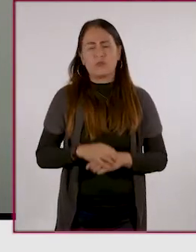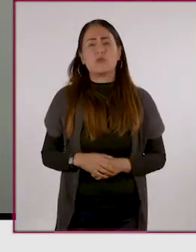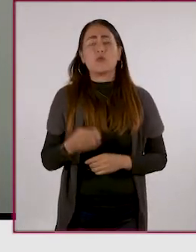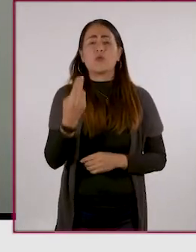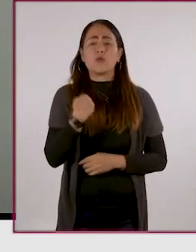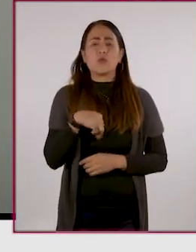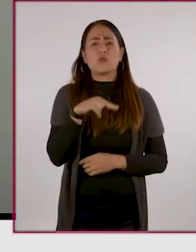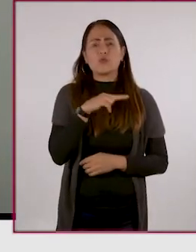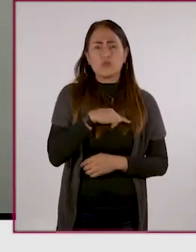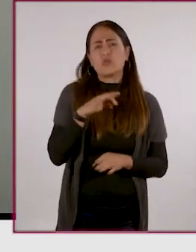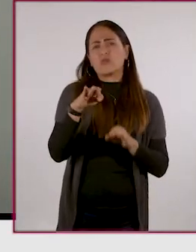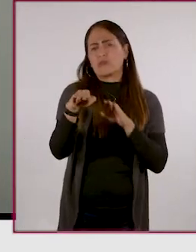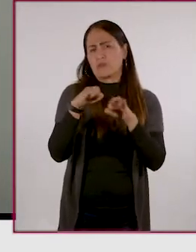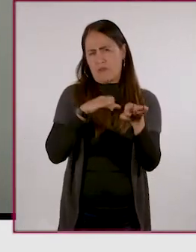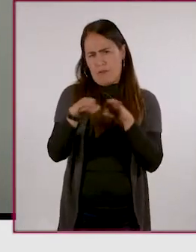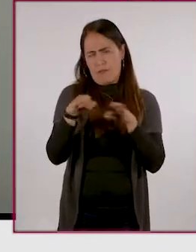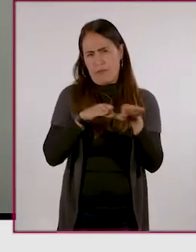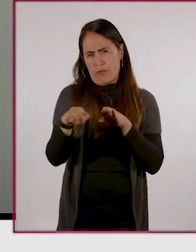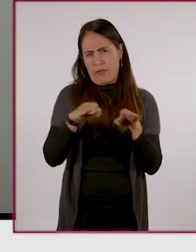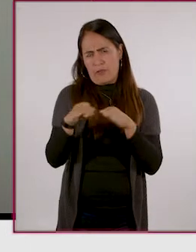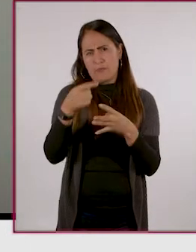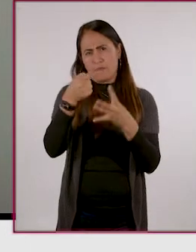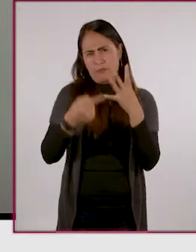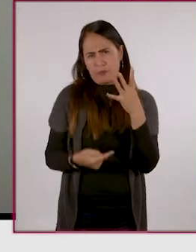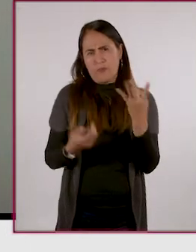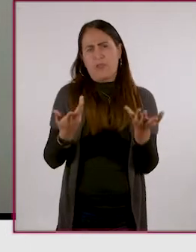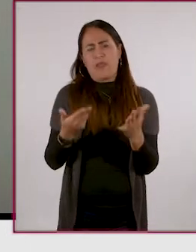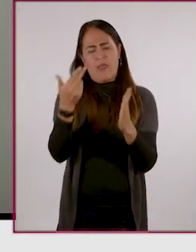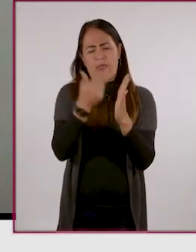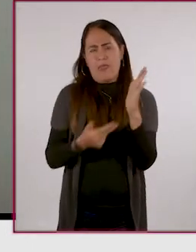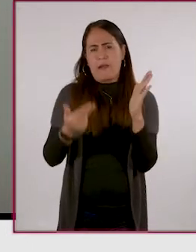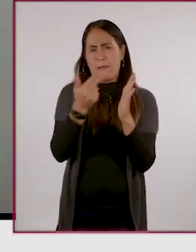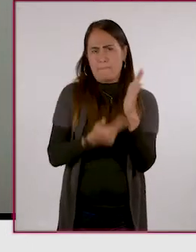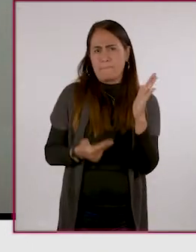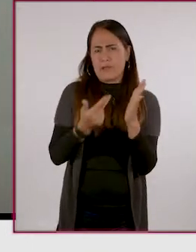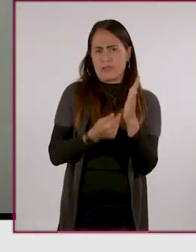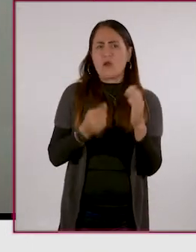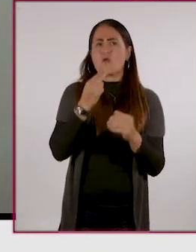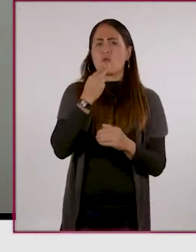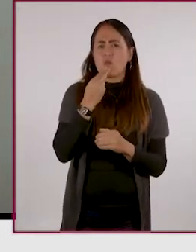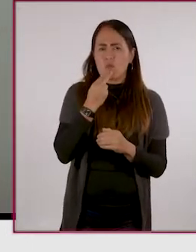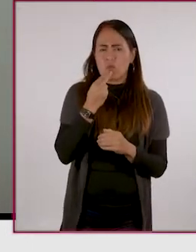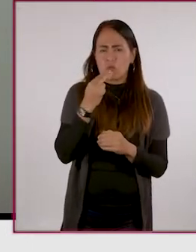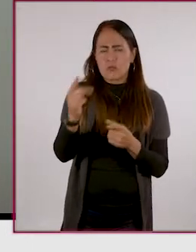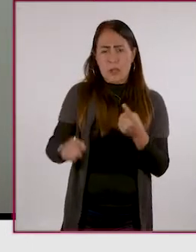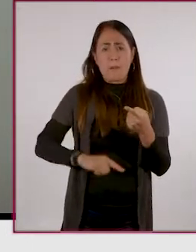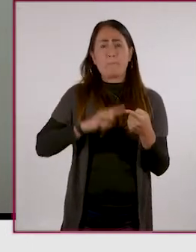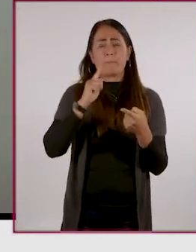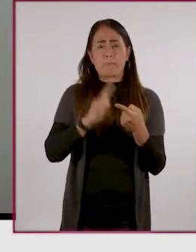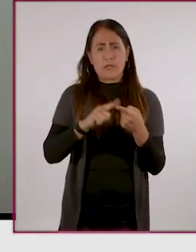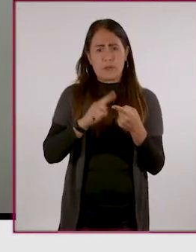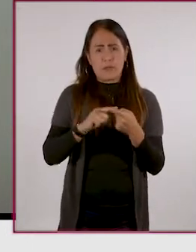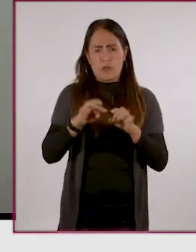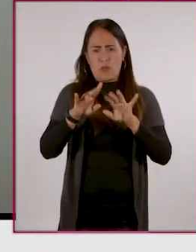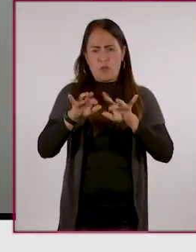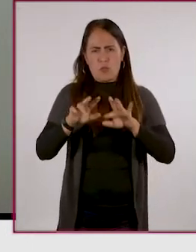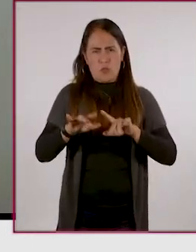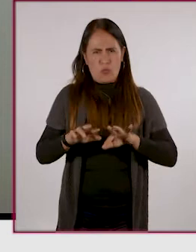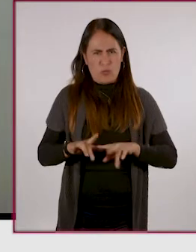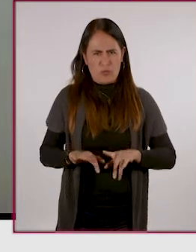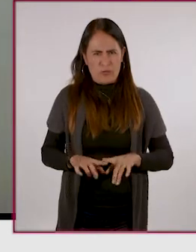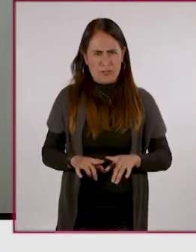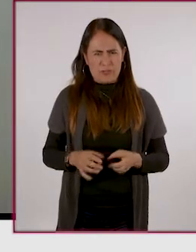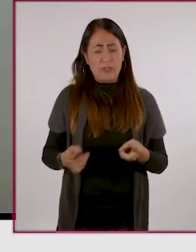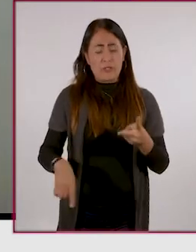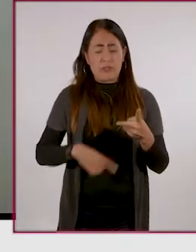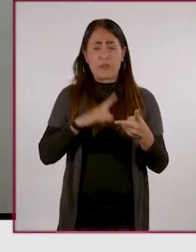nosotros empezamos a incorporarnos a algún trabajo, principalmente ocupamos dos herramientas, ¿no? La primera herramienta es